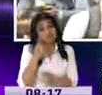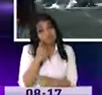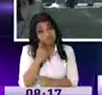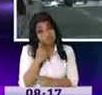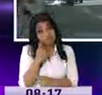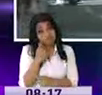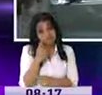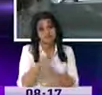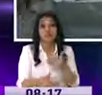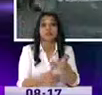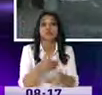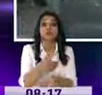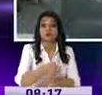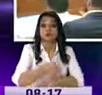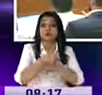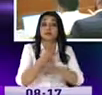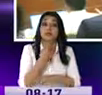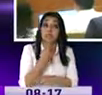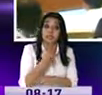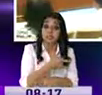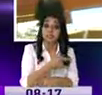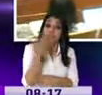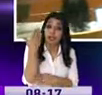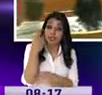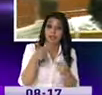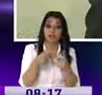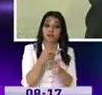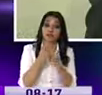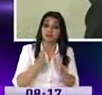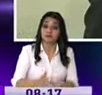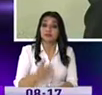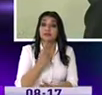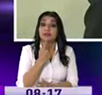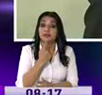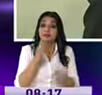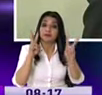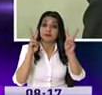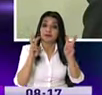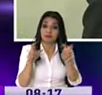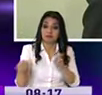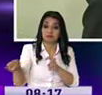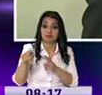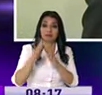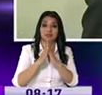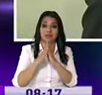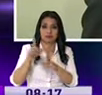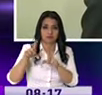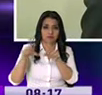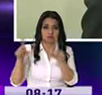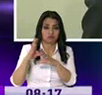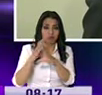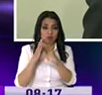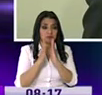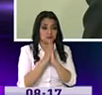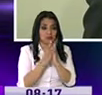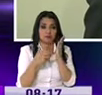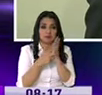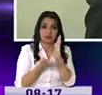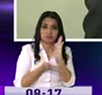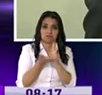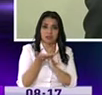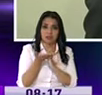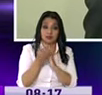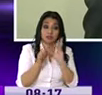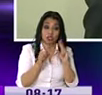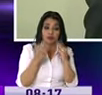la autoridad, sabremos qué dice el alcalde, qué dicen los ediles sobre este petitorio que tienen los transportistas de una subida de pasaje.